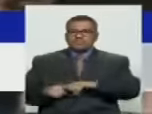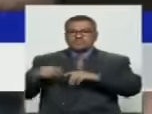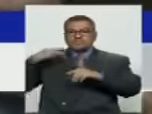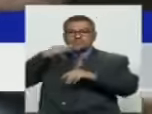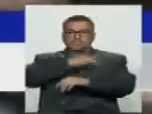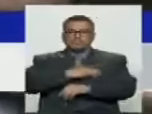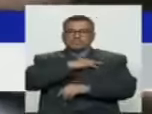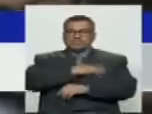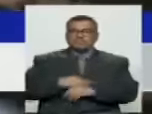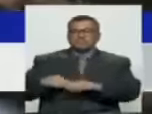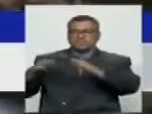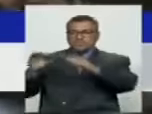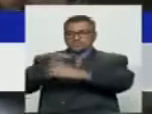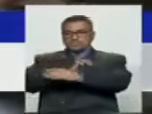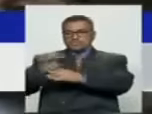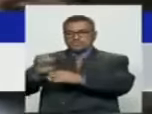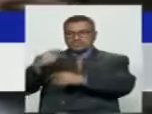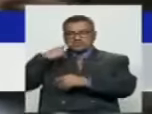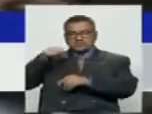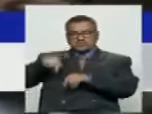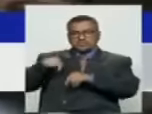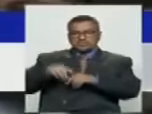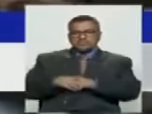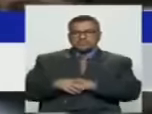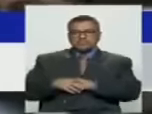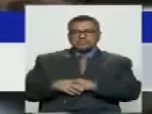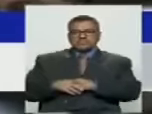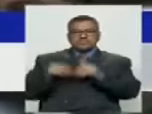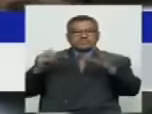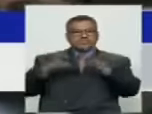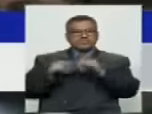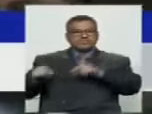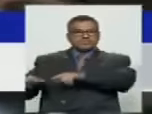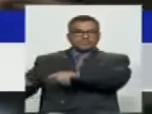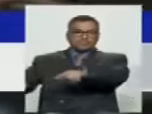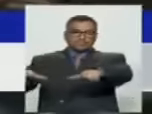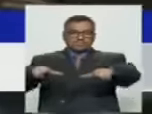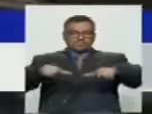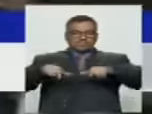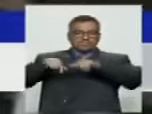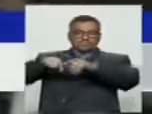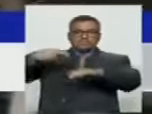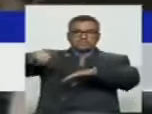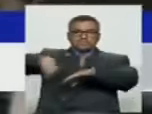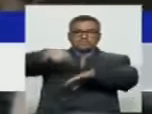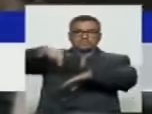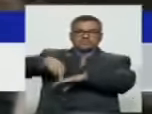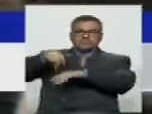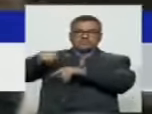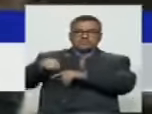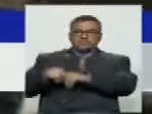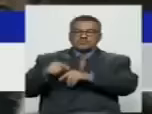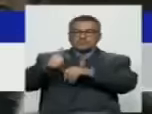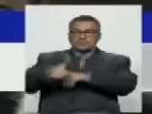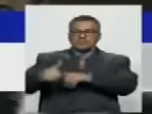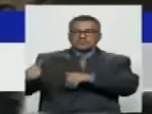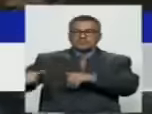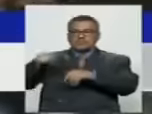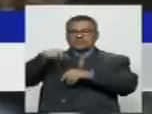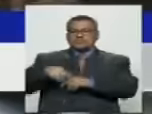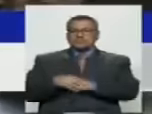misiones educativas, donde vimos eso en todos los territorios nacional. Palmo a palmo vimos